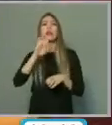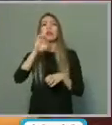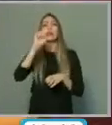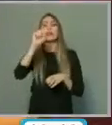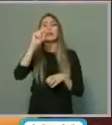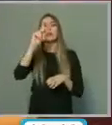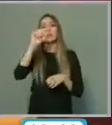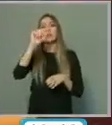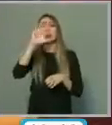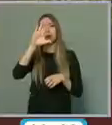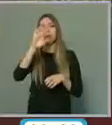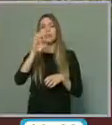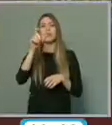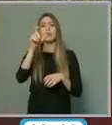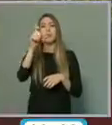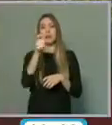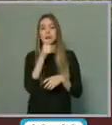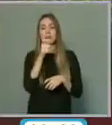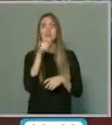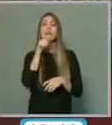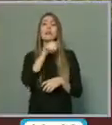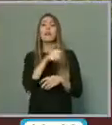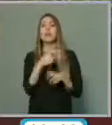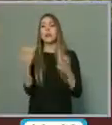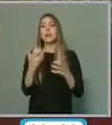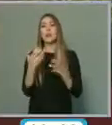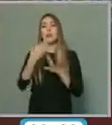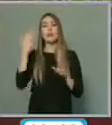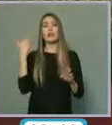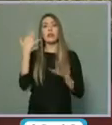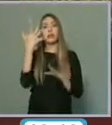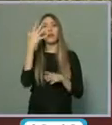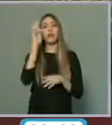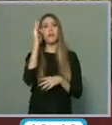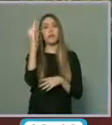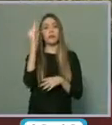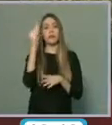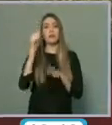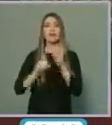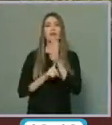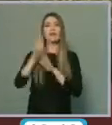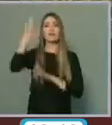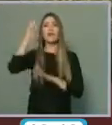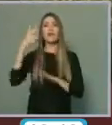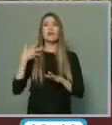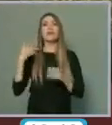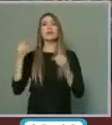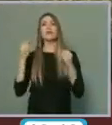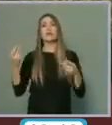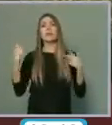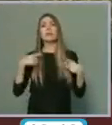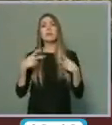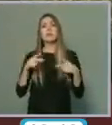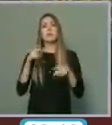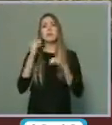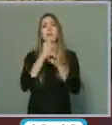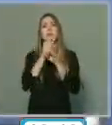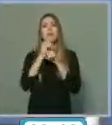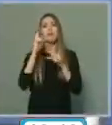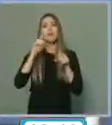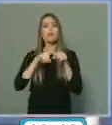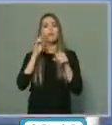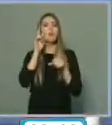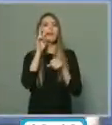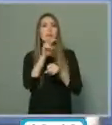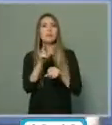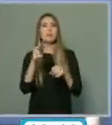están realizando este lanzamiento que se realizó el pasado 5 de febrero y que pues tuvo ahí millones de personas conectadas viéndolo en vivo, cómo